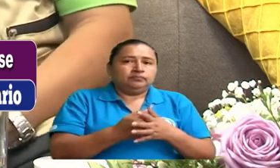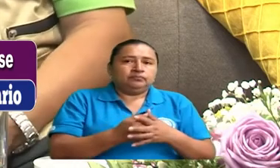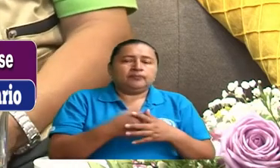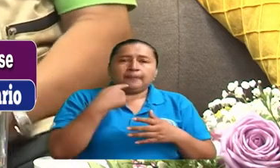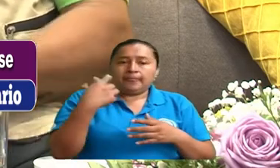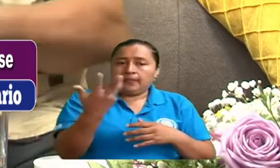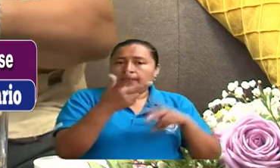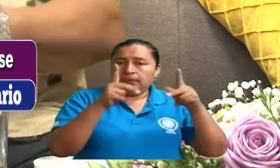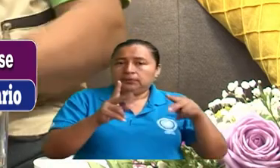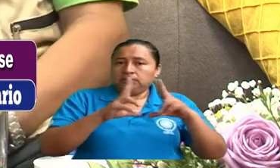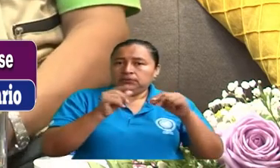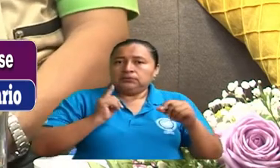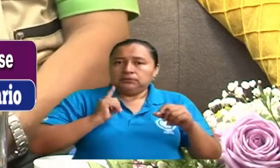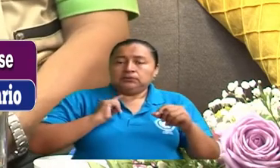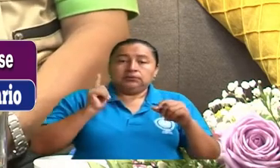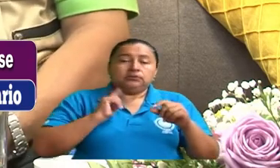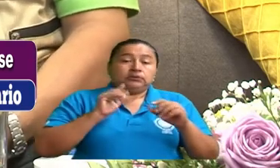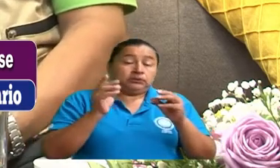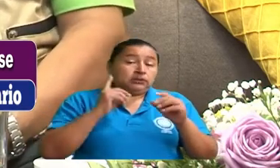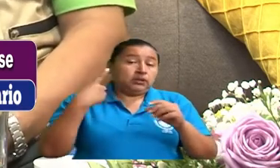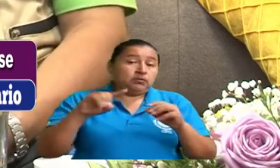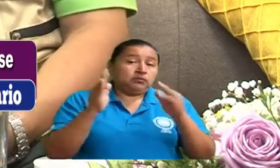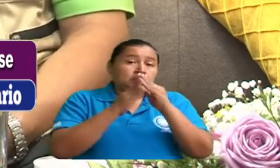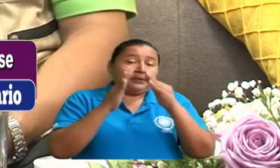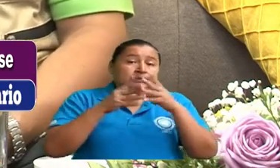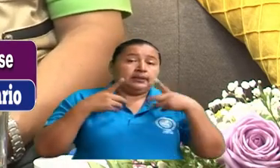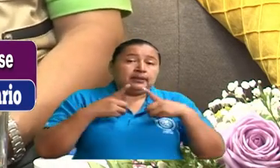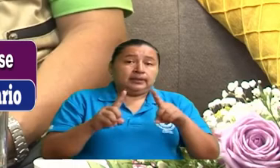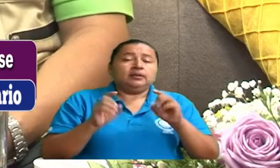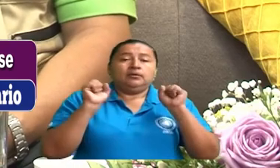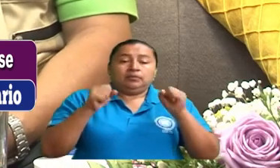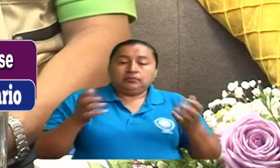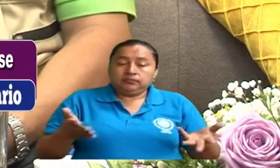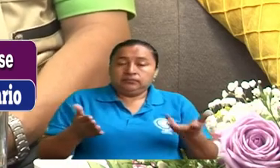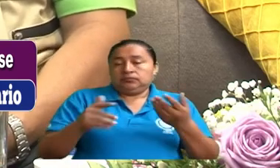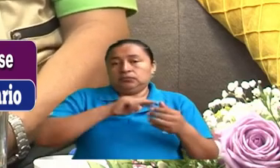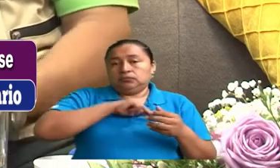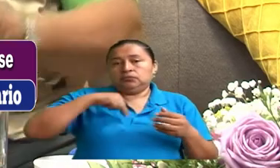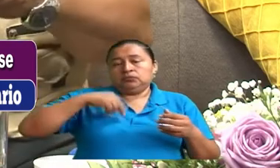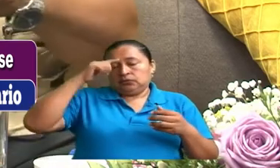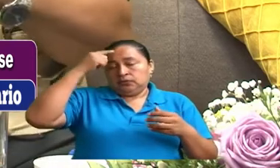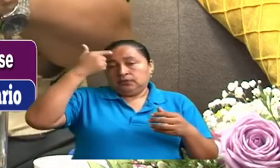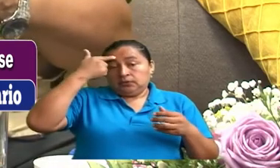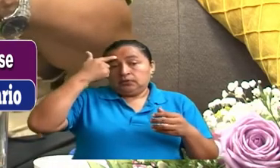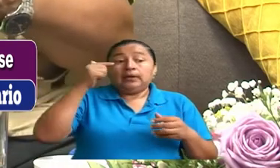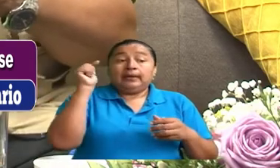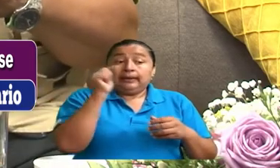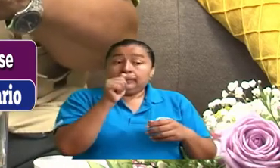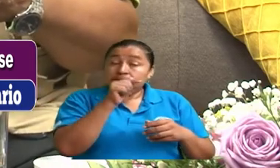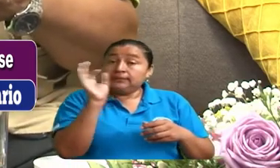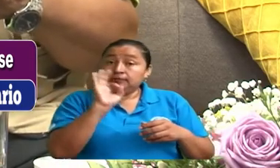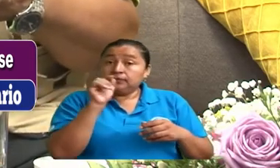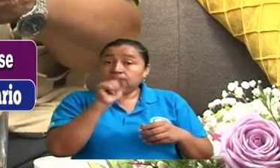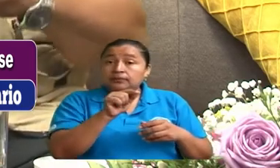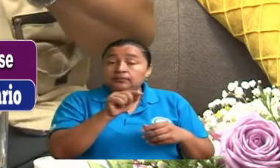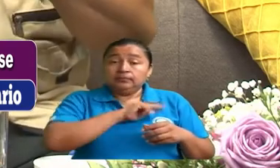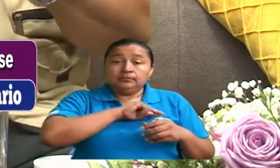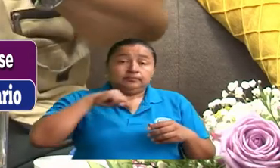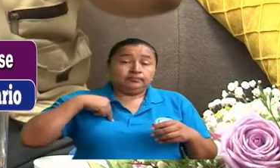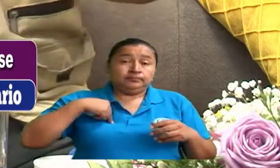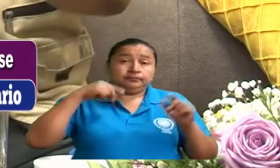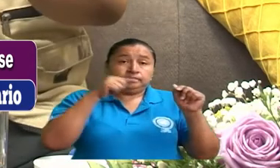Todos nicaragüenses pues tenemos derecho a una vivienda digna, y eso es lo que promueve nuestro gobierno. Entonces, en ese sentido, ¿verdad?, para